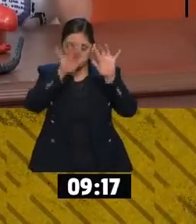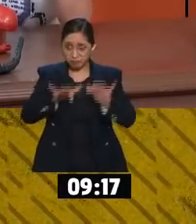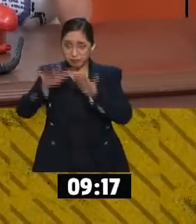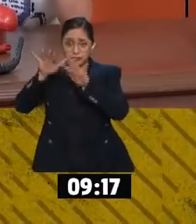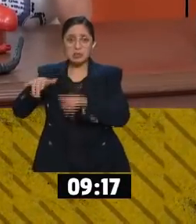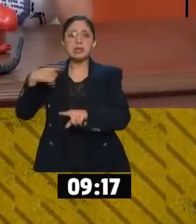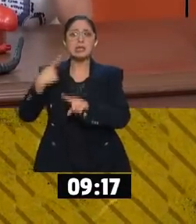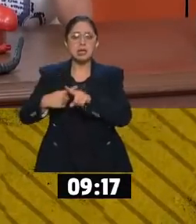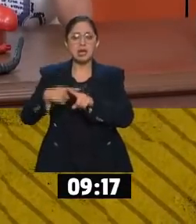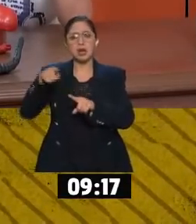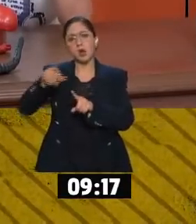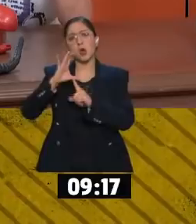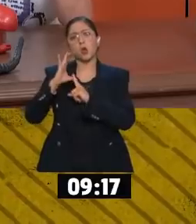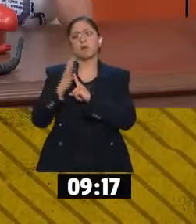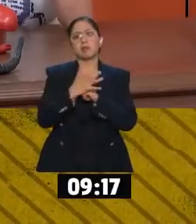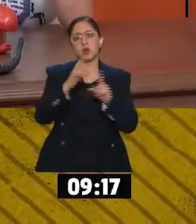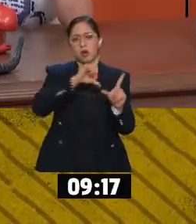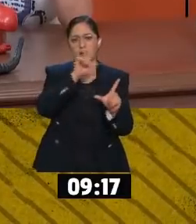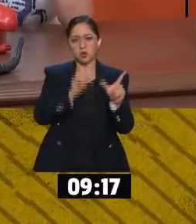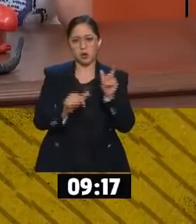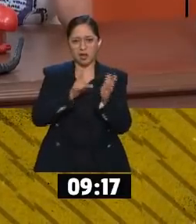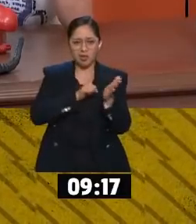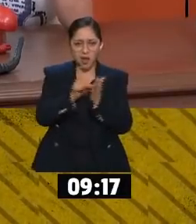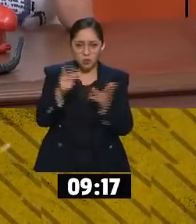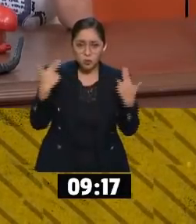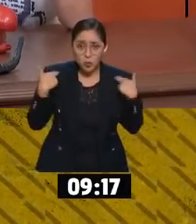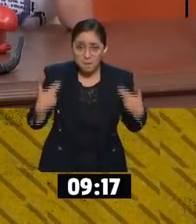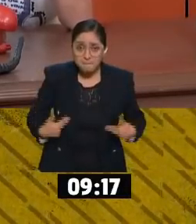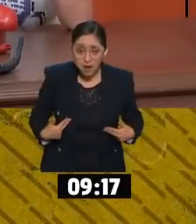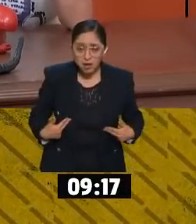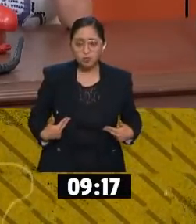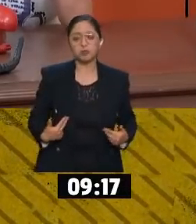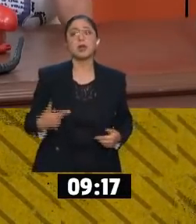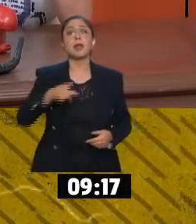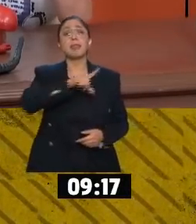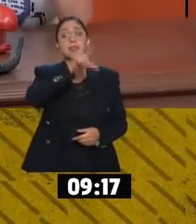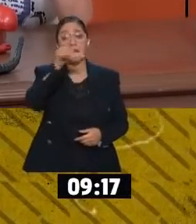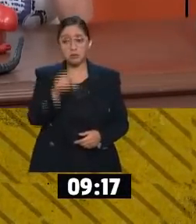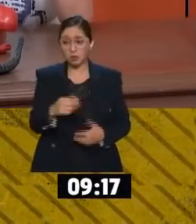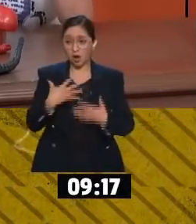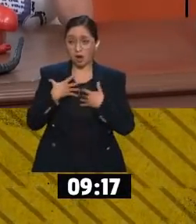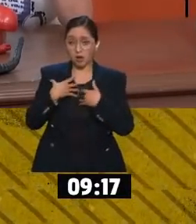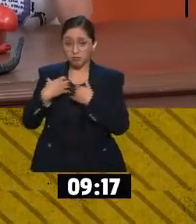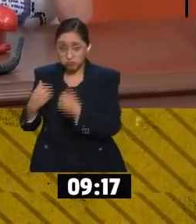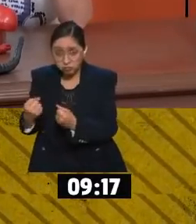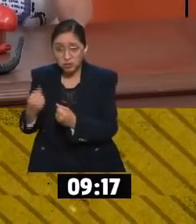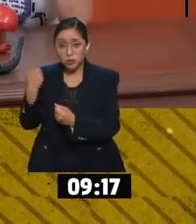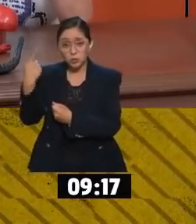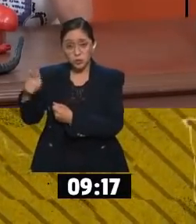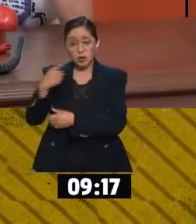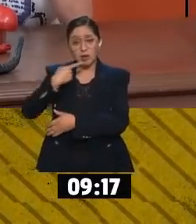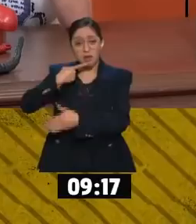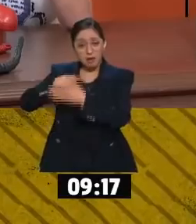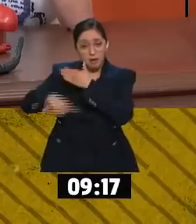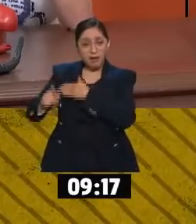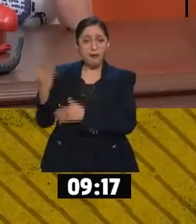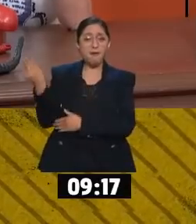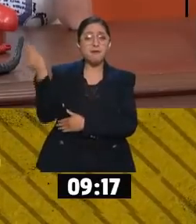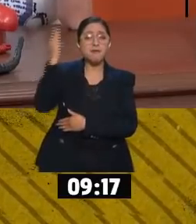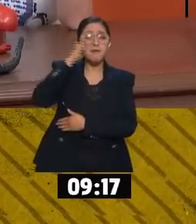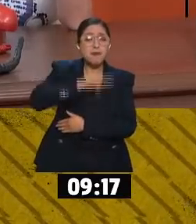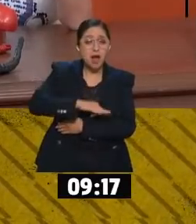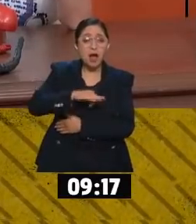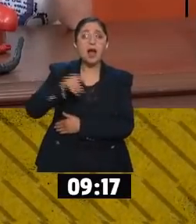propia Comisión Nacional de los Derechos Sí, Humanos. fue muy sonado, señora. Su detención y posterior acusación falsa de un delito ocurrido